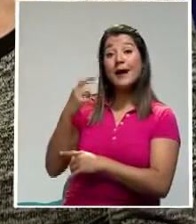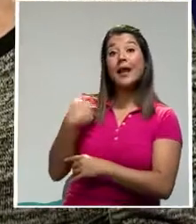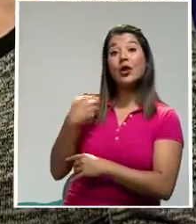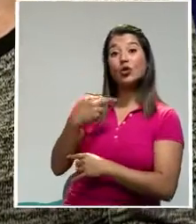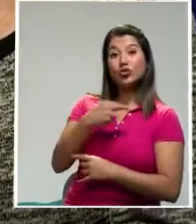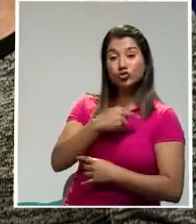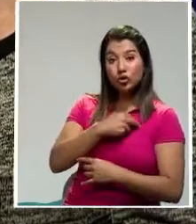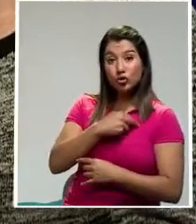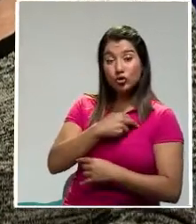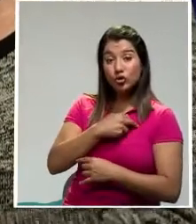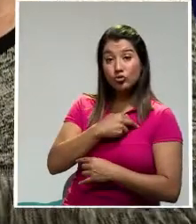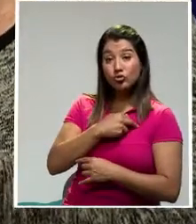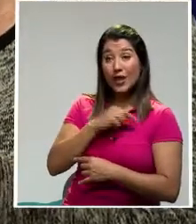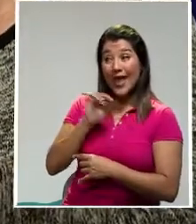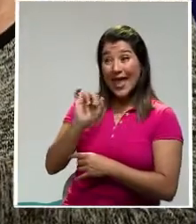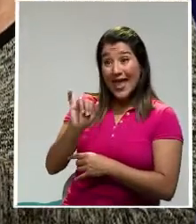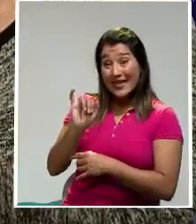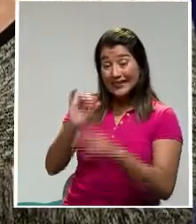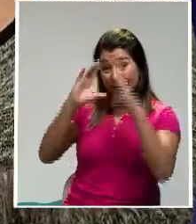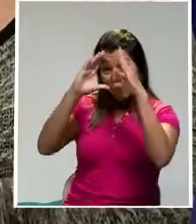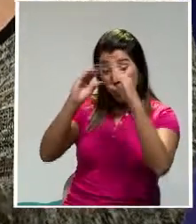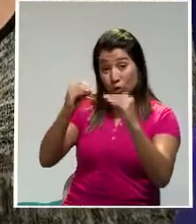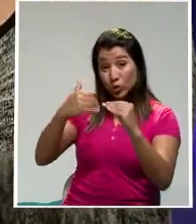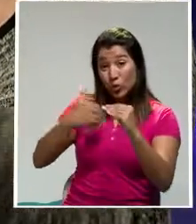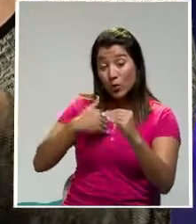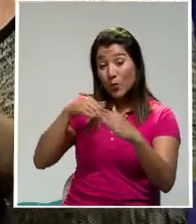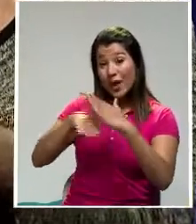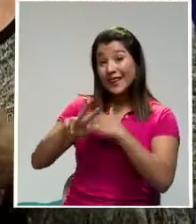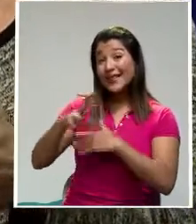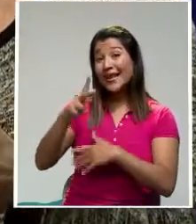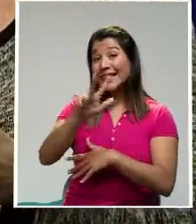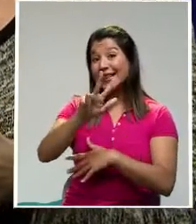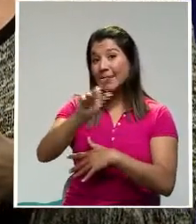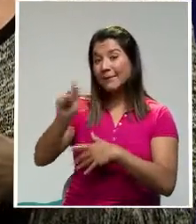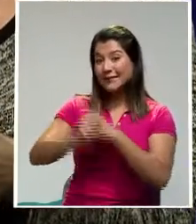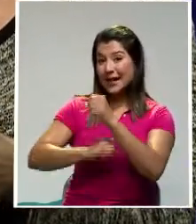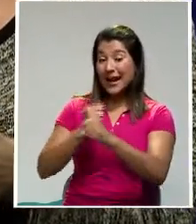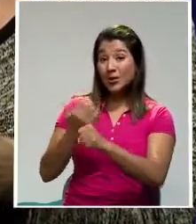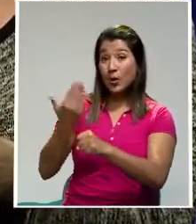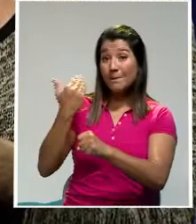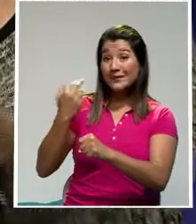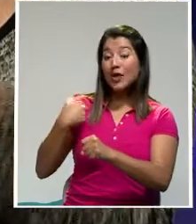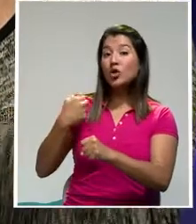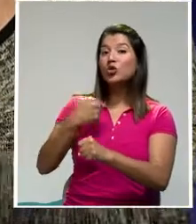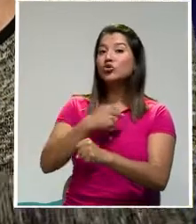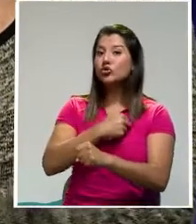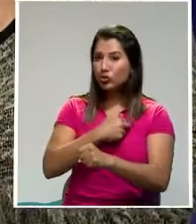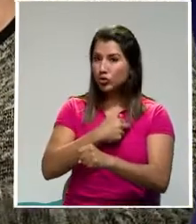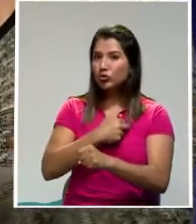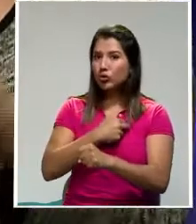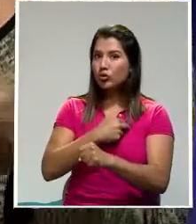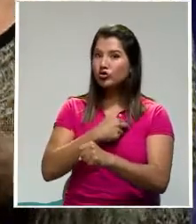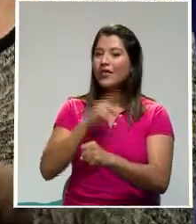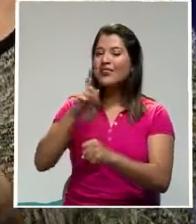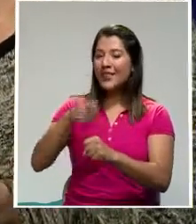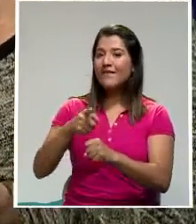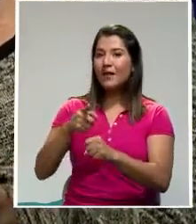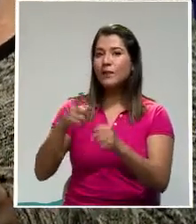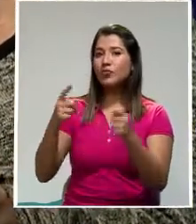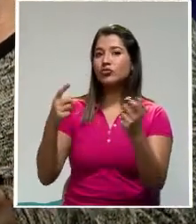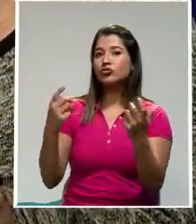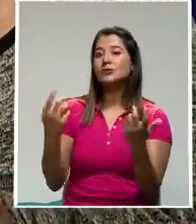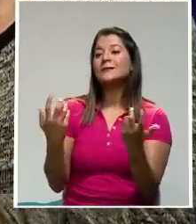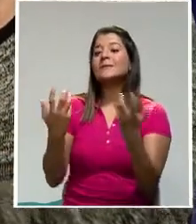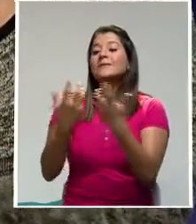reporte del tercer trimestre debemos de reexpresarlo bajo la norma NIF. Esos Ajá. números van a